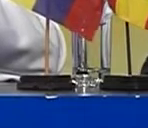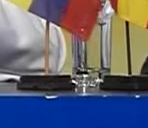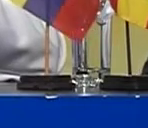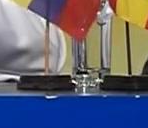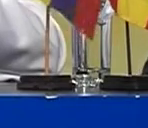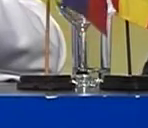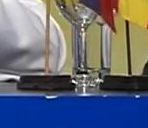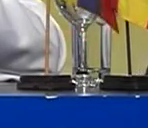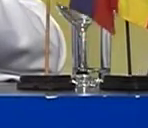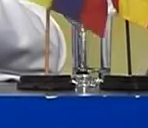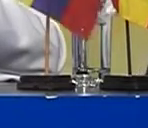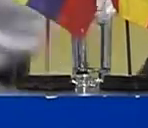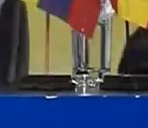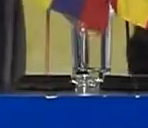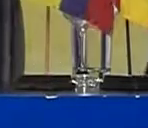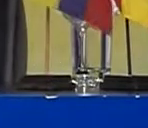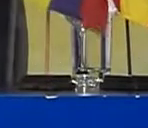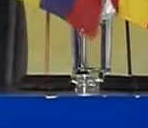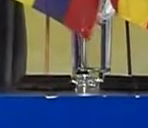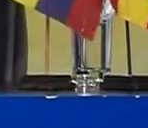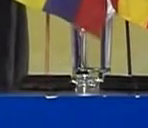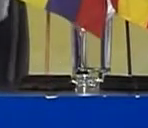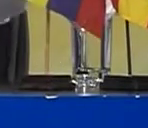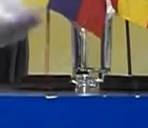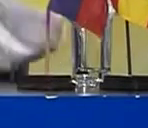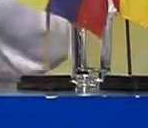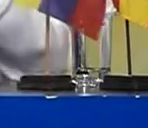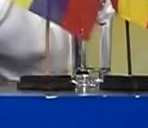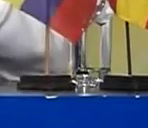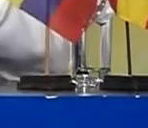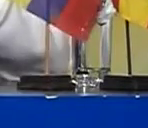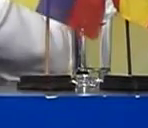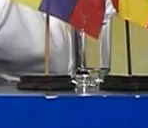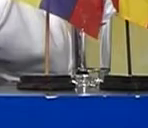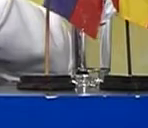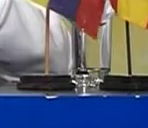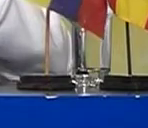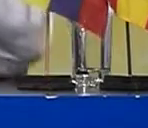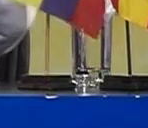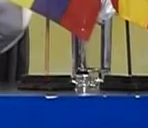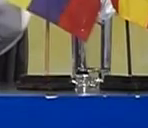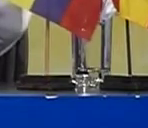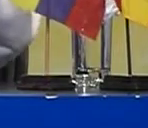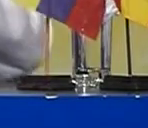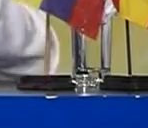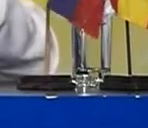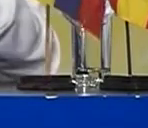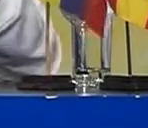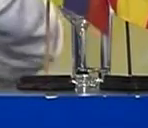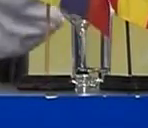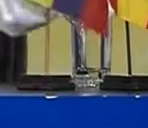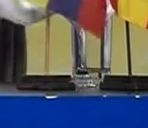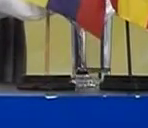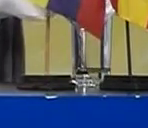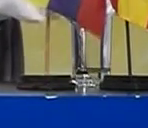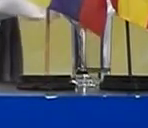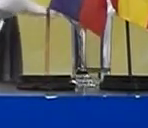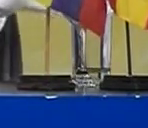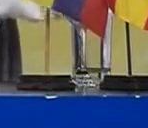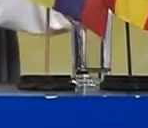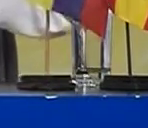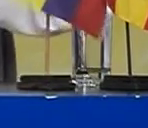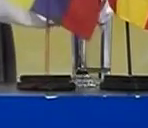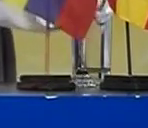criatura en Cristo Jesús. Las cosas viejas quedaron atrás. Para la pareja, aquella